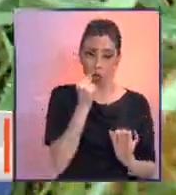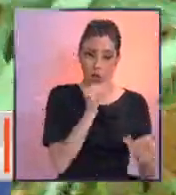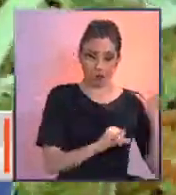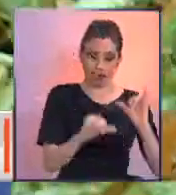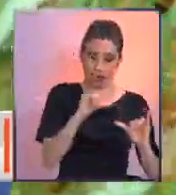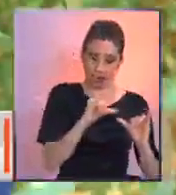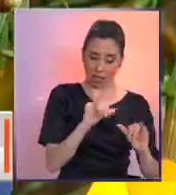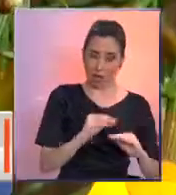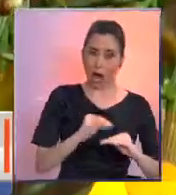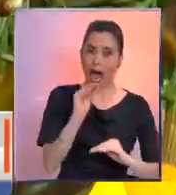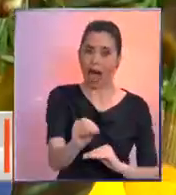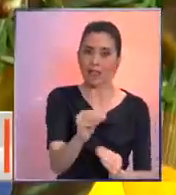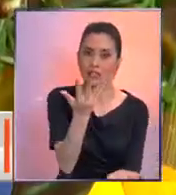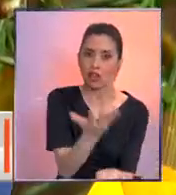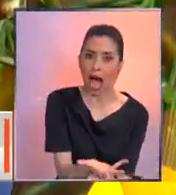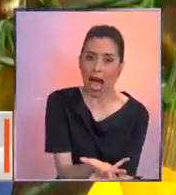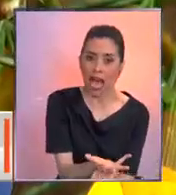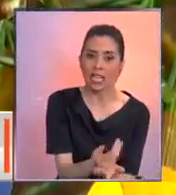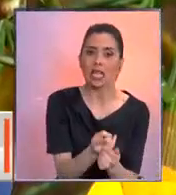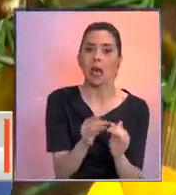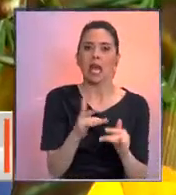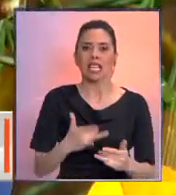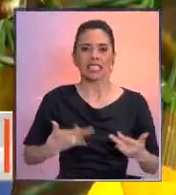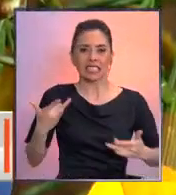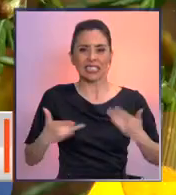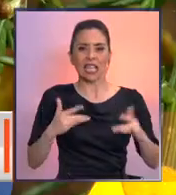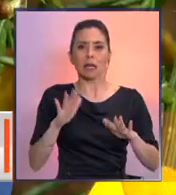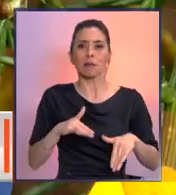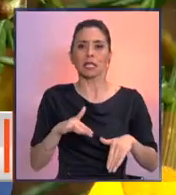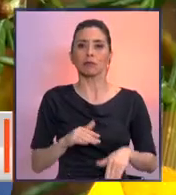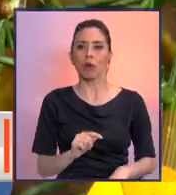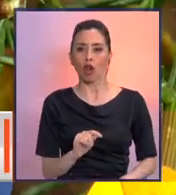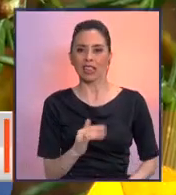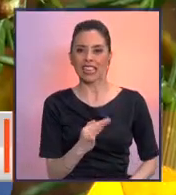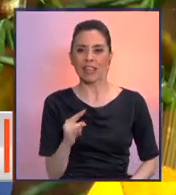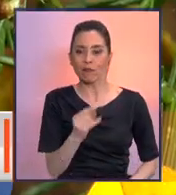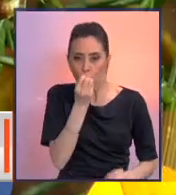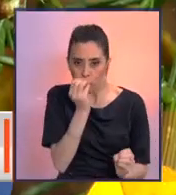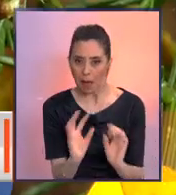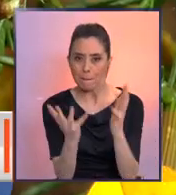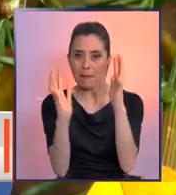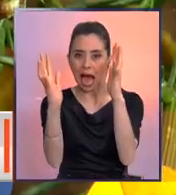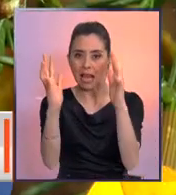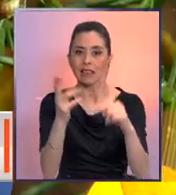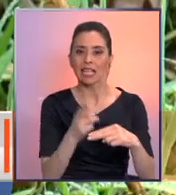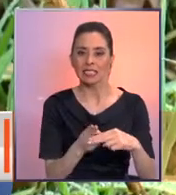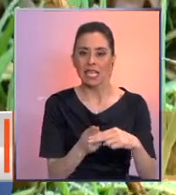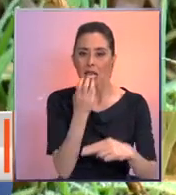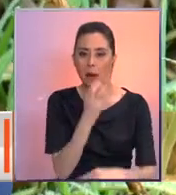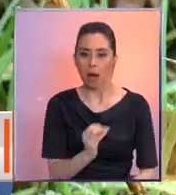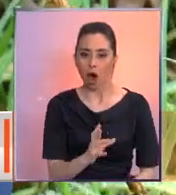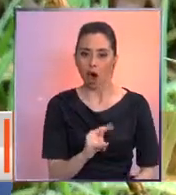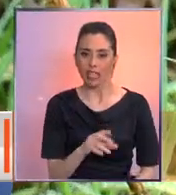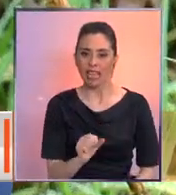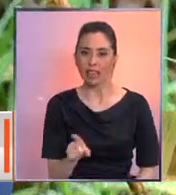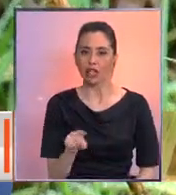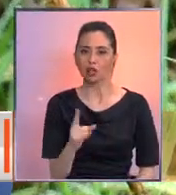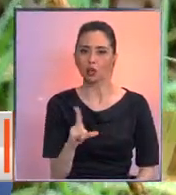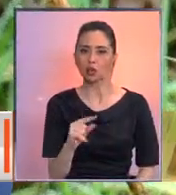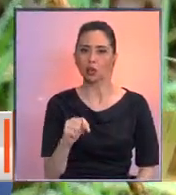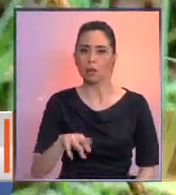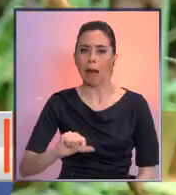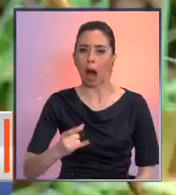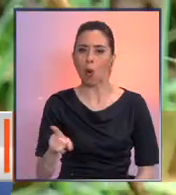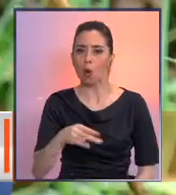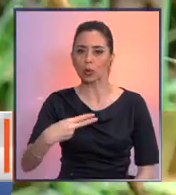presencia. Aseguraba tener los mismos síntomas que el tifus de los matorrales. Su nombre científico es Orientia tsutsugamuchi, la que puede